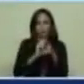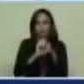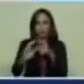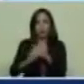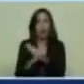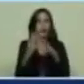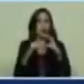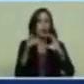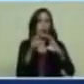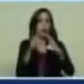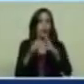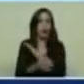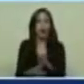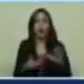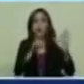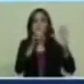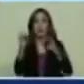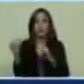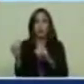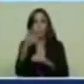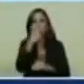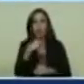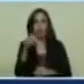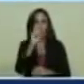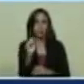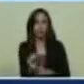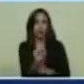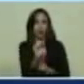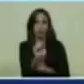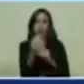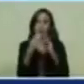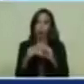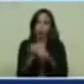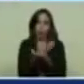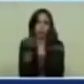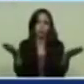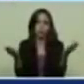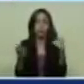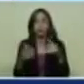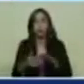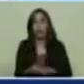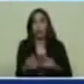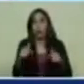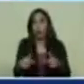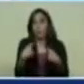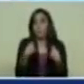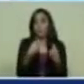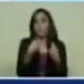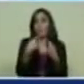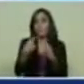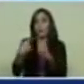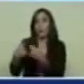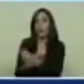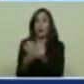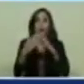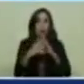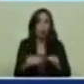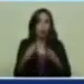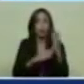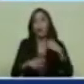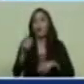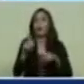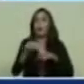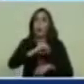los carnetizados, 600 bolívares. Y luego logramos, miremos, yo he logrado pagar la nómina de los